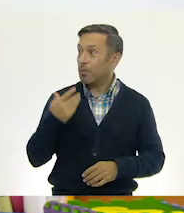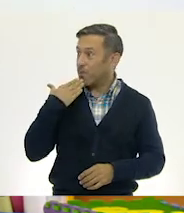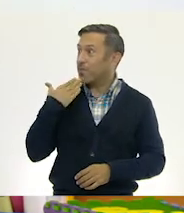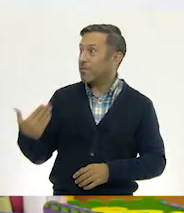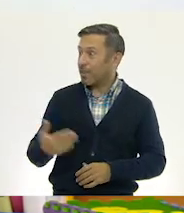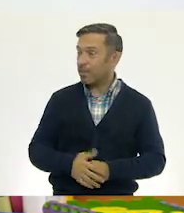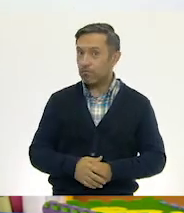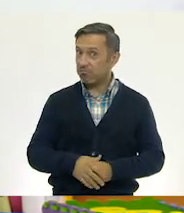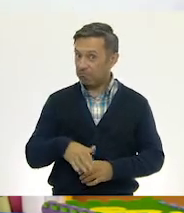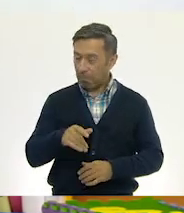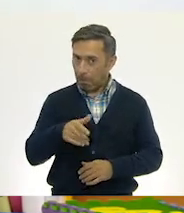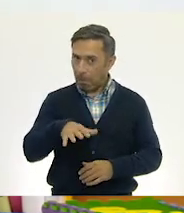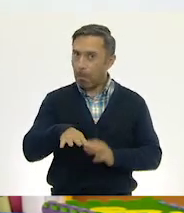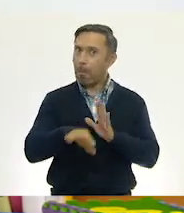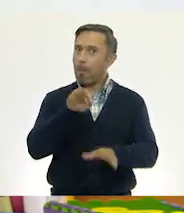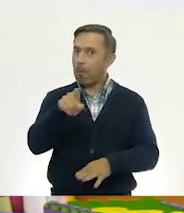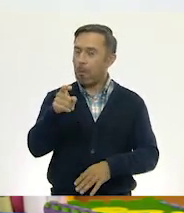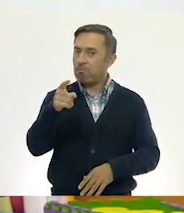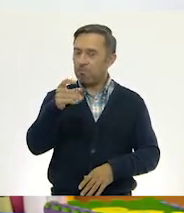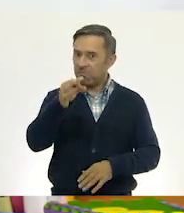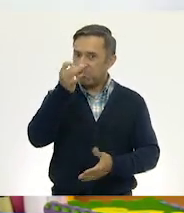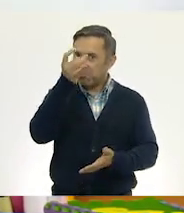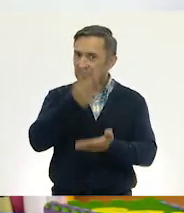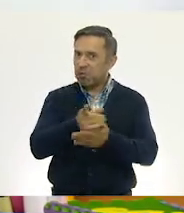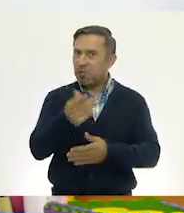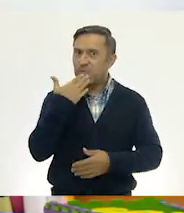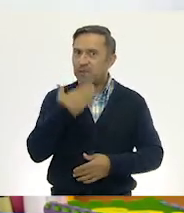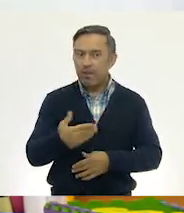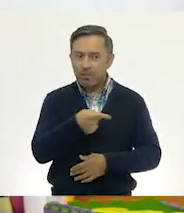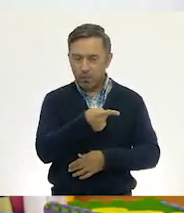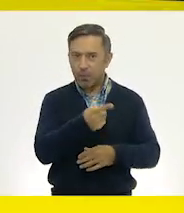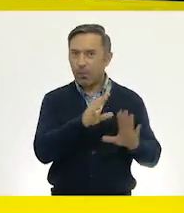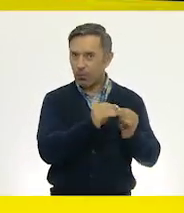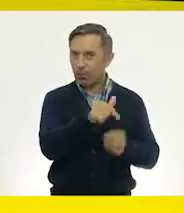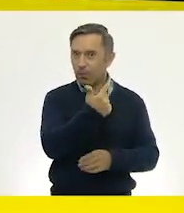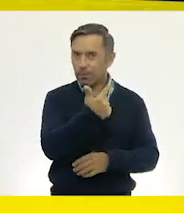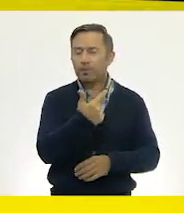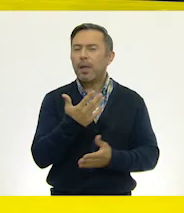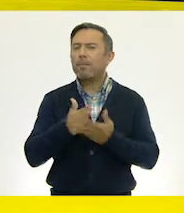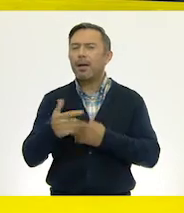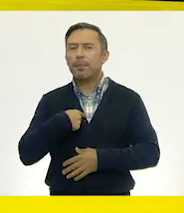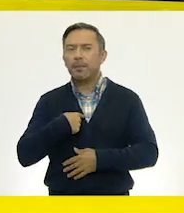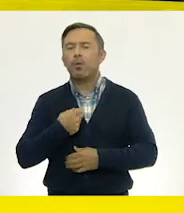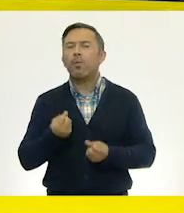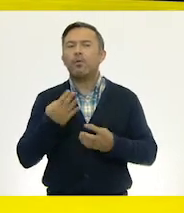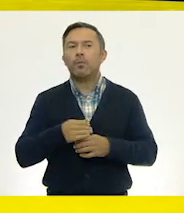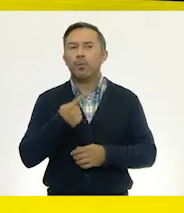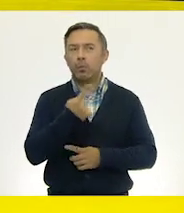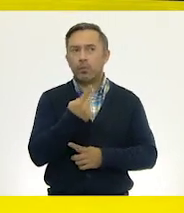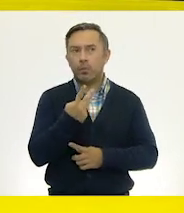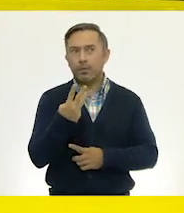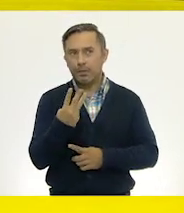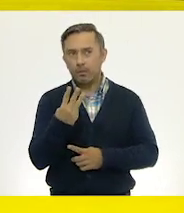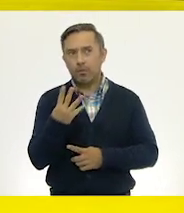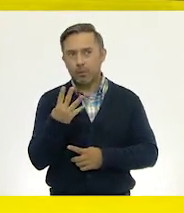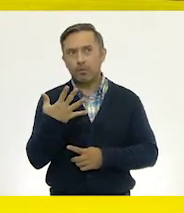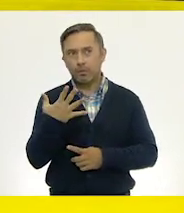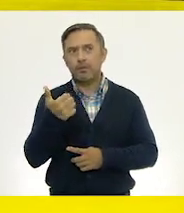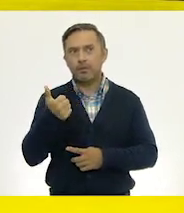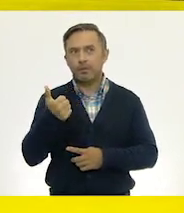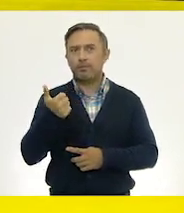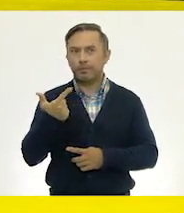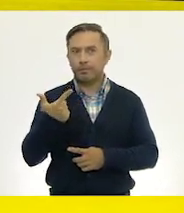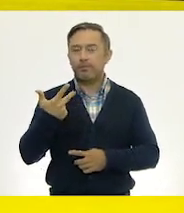tienes 12 fichas en tu tablero. Ahora Así me es. Toca a mí comprobar mis Aquí fichas. Aquí están. 1, 2, 3, 4, 5,